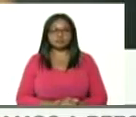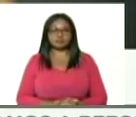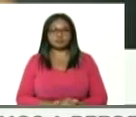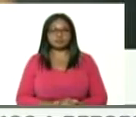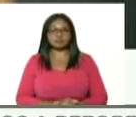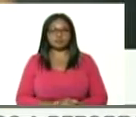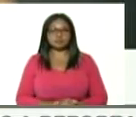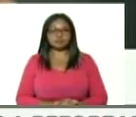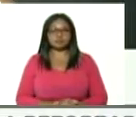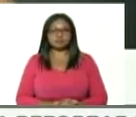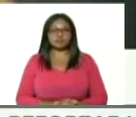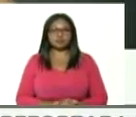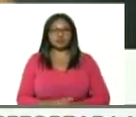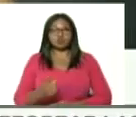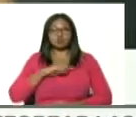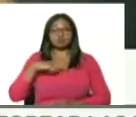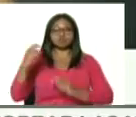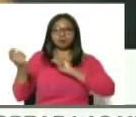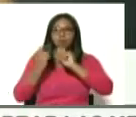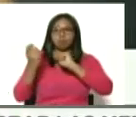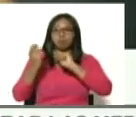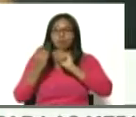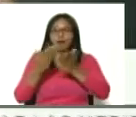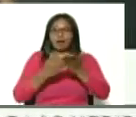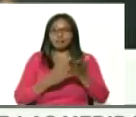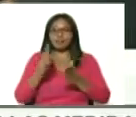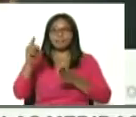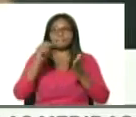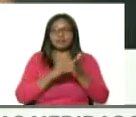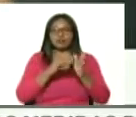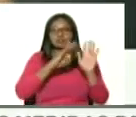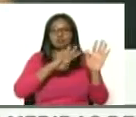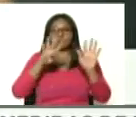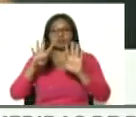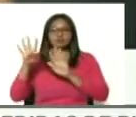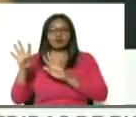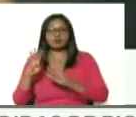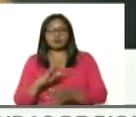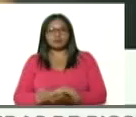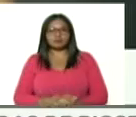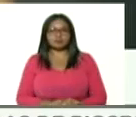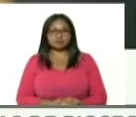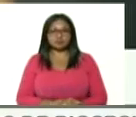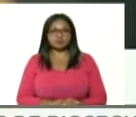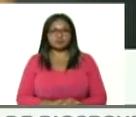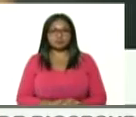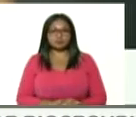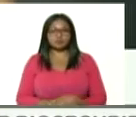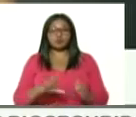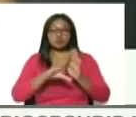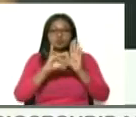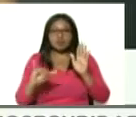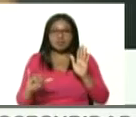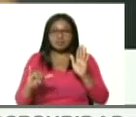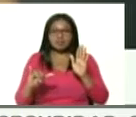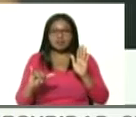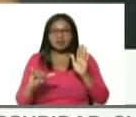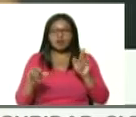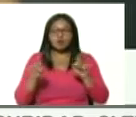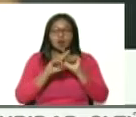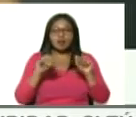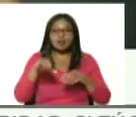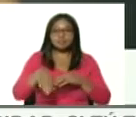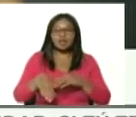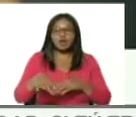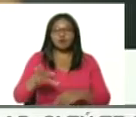Nosotros, fíjense ustedes, cuando discutimos la constitución, en la constituyente, definimos un Estado social, el